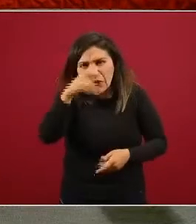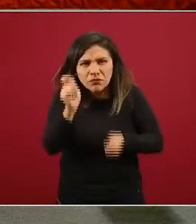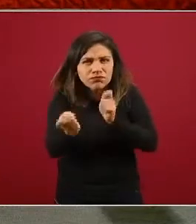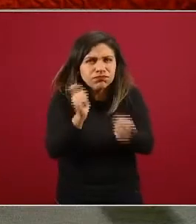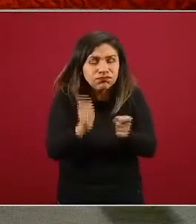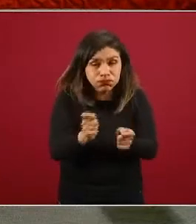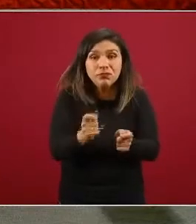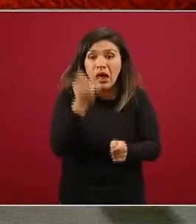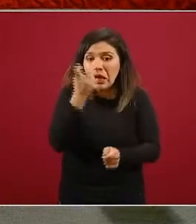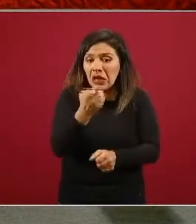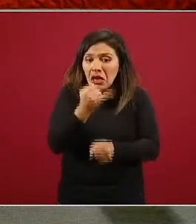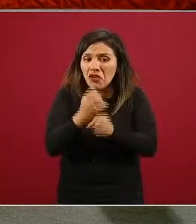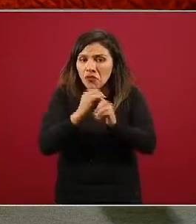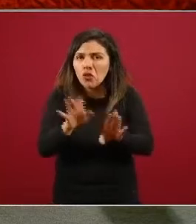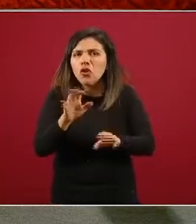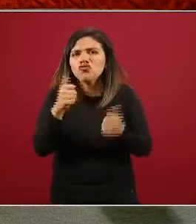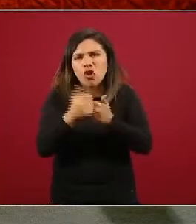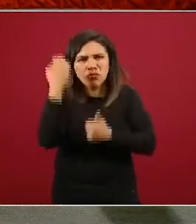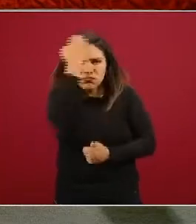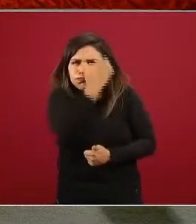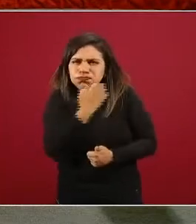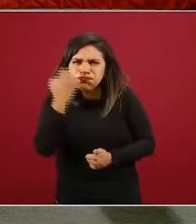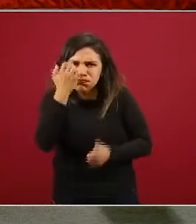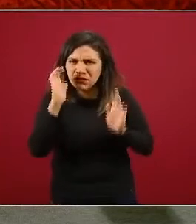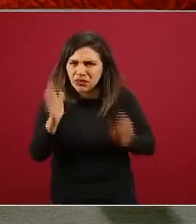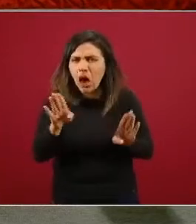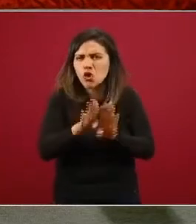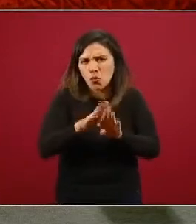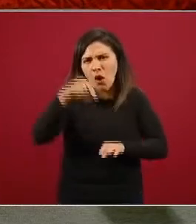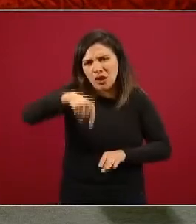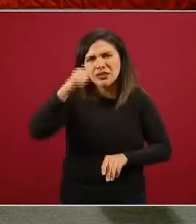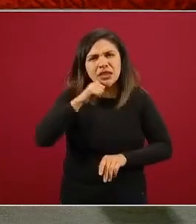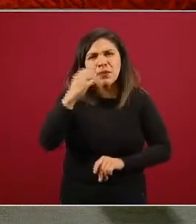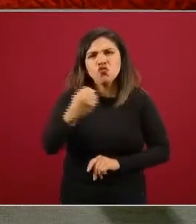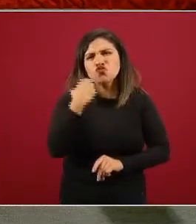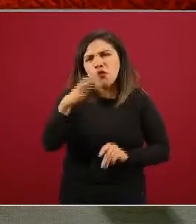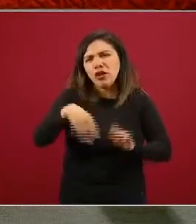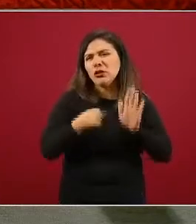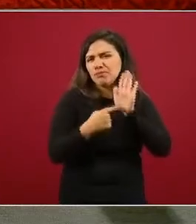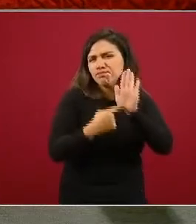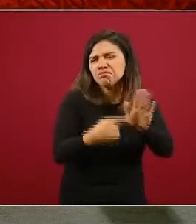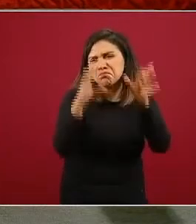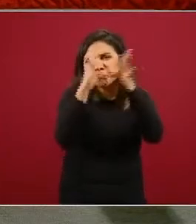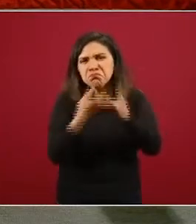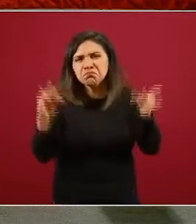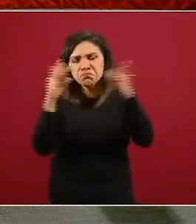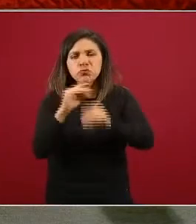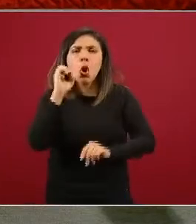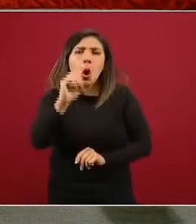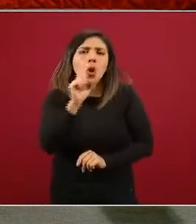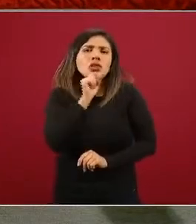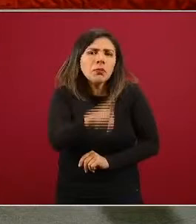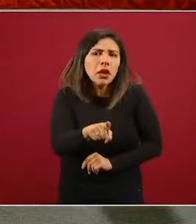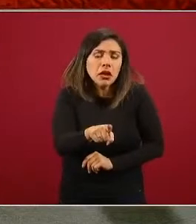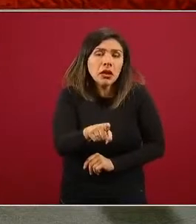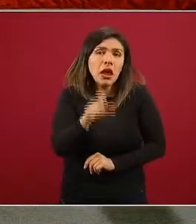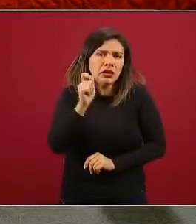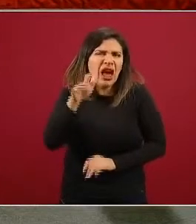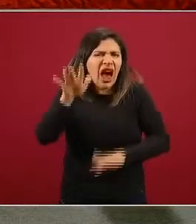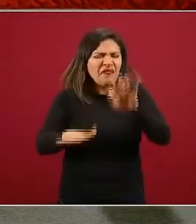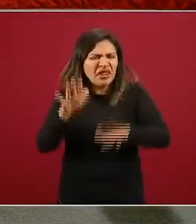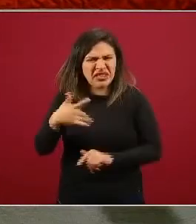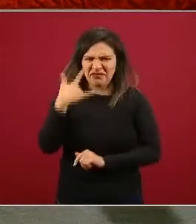ser información analizada, como lo hacemos en las conferencias de prensa, pero también, y esto es